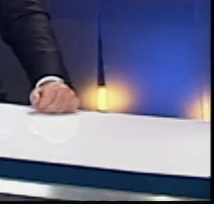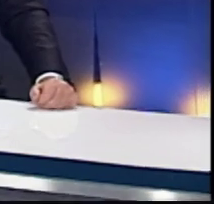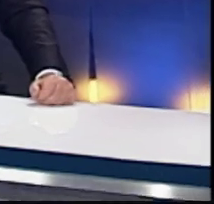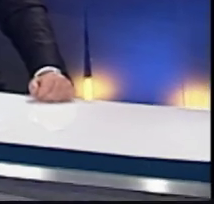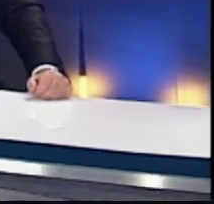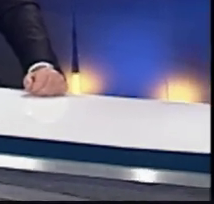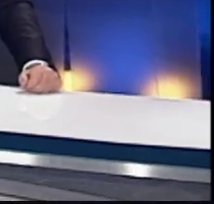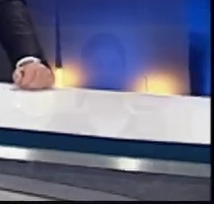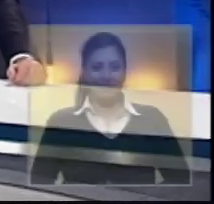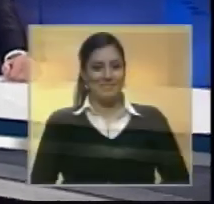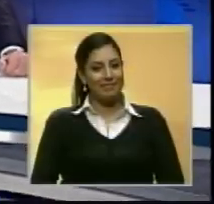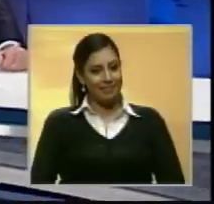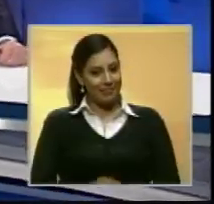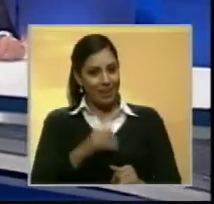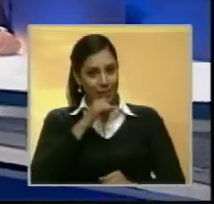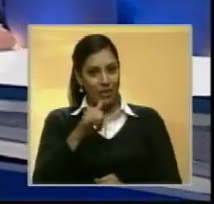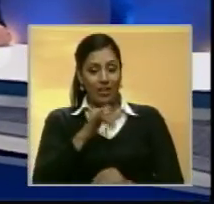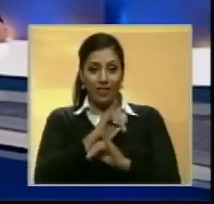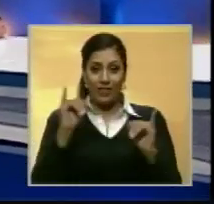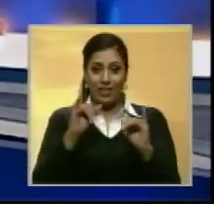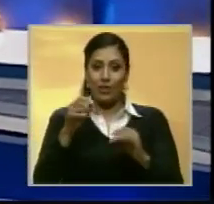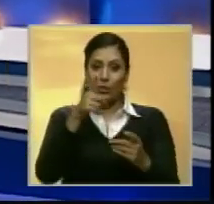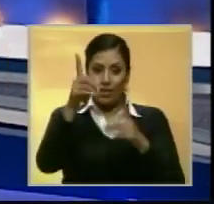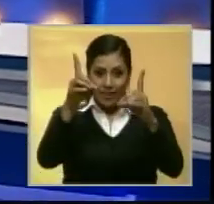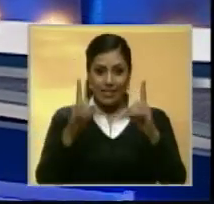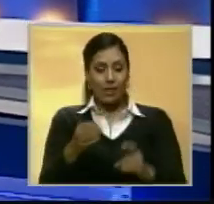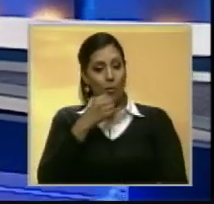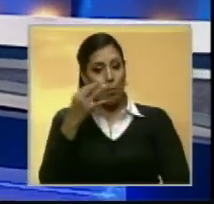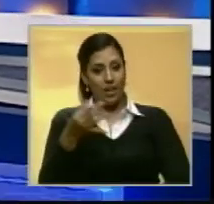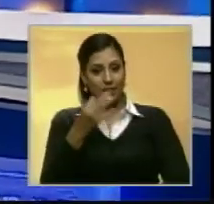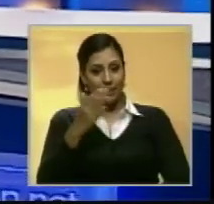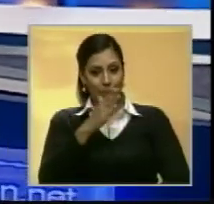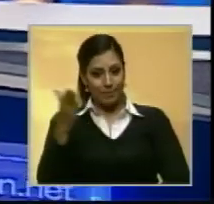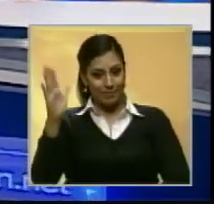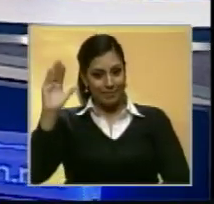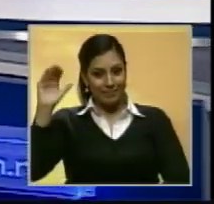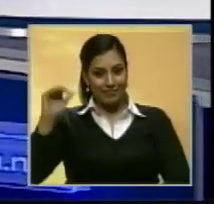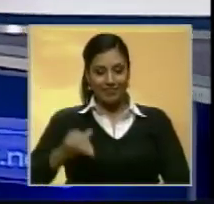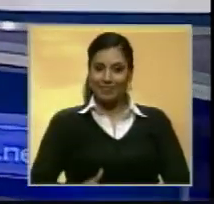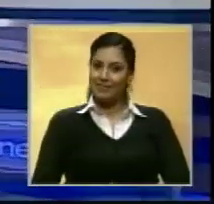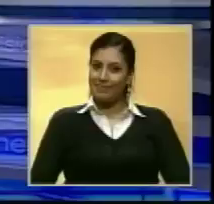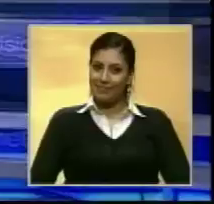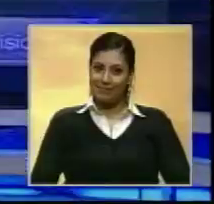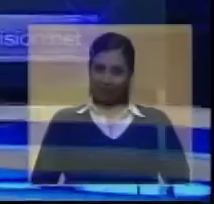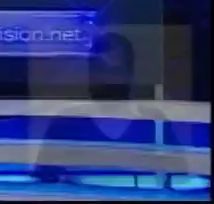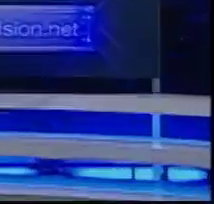Recuerden, Noticiero Venevisión, Canal 4 reporta y ustedes deciden. Buenas tardes para todos.